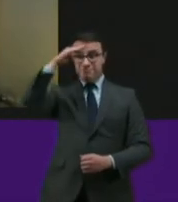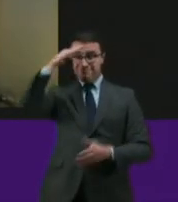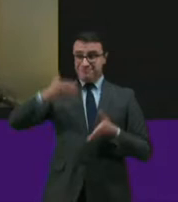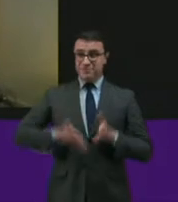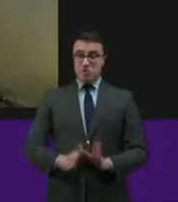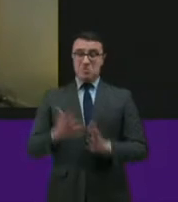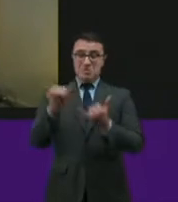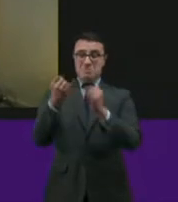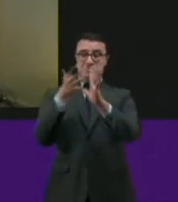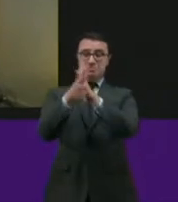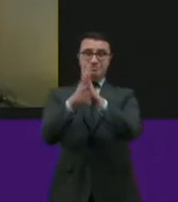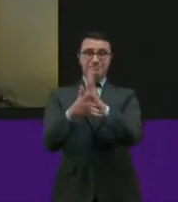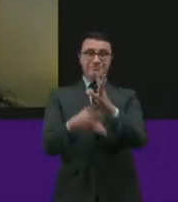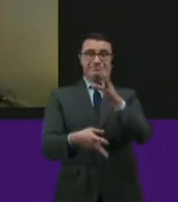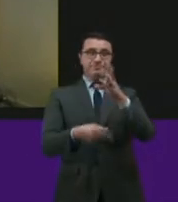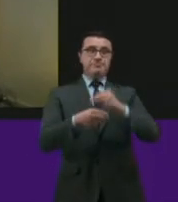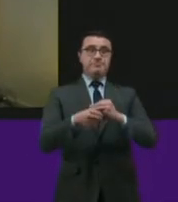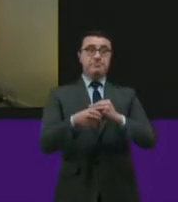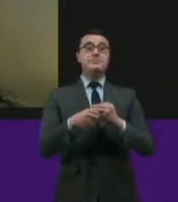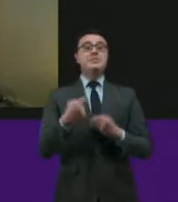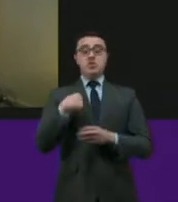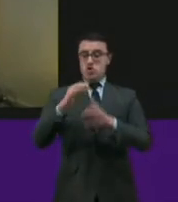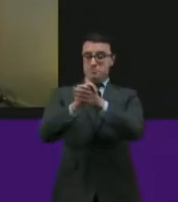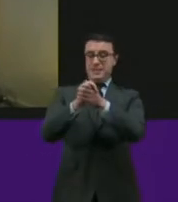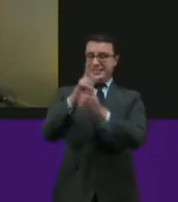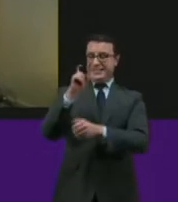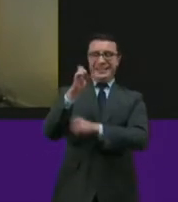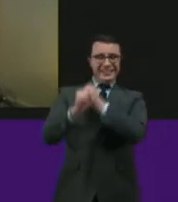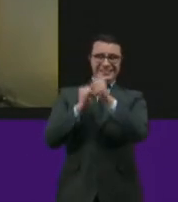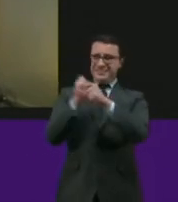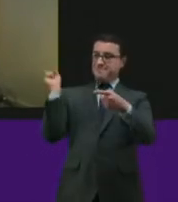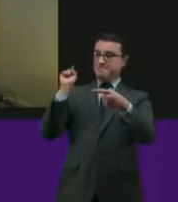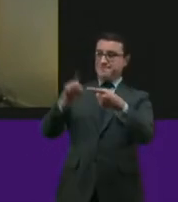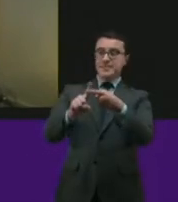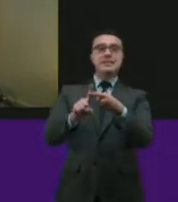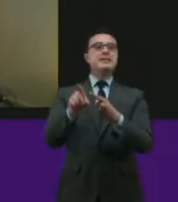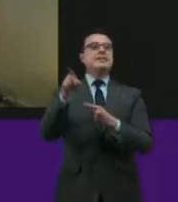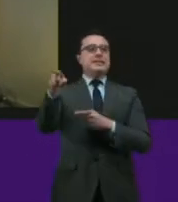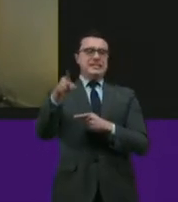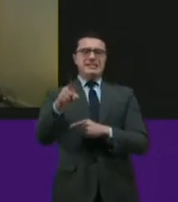una amiga de hace ya como 6 años, un crack también,